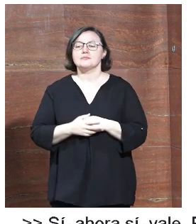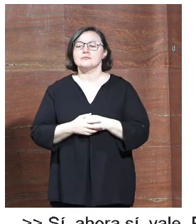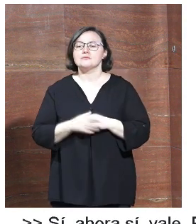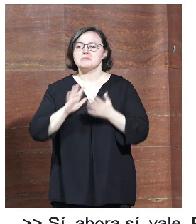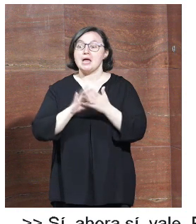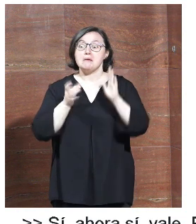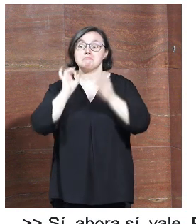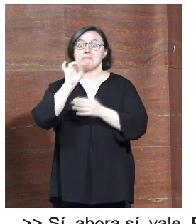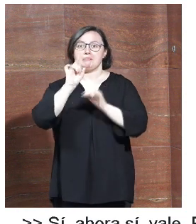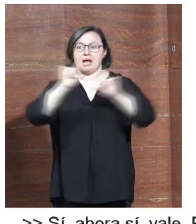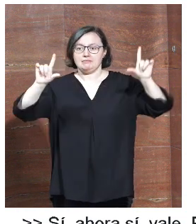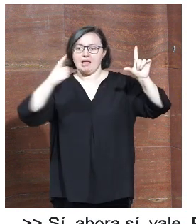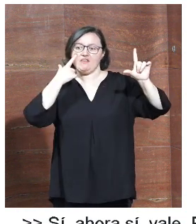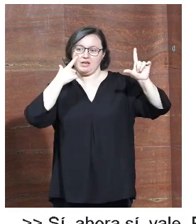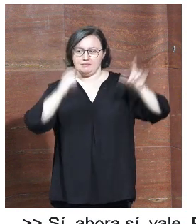Allá va.